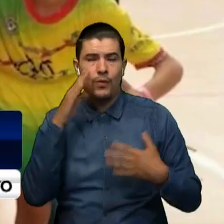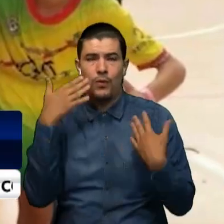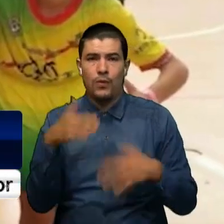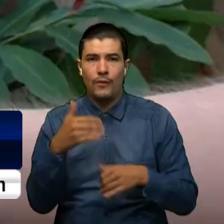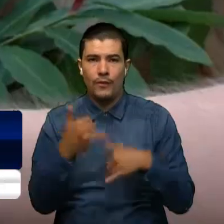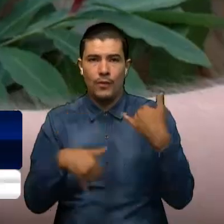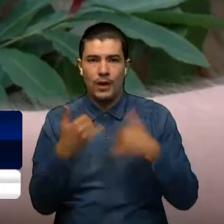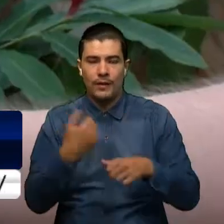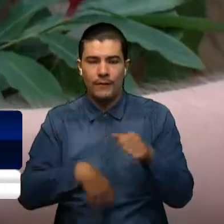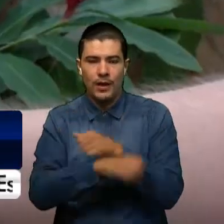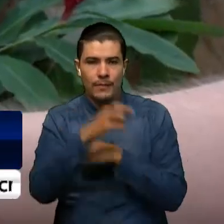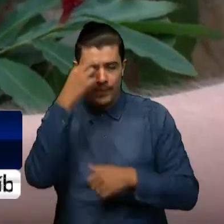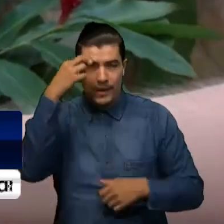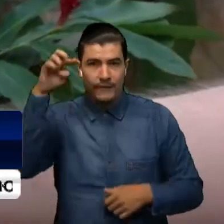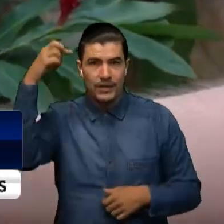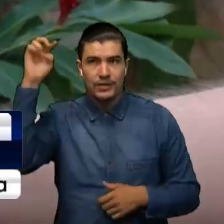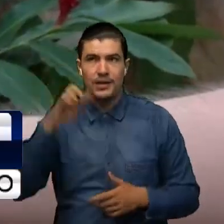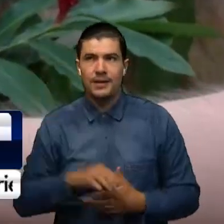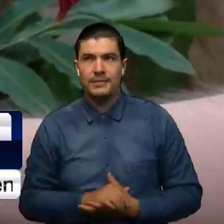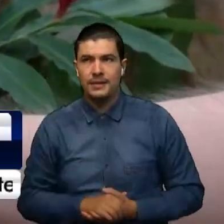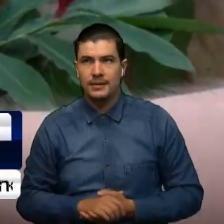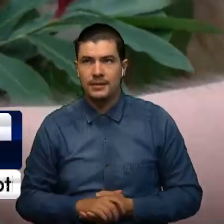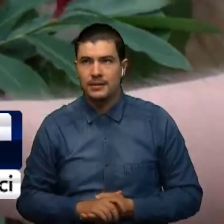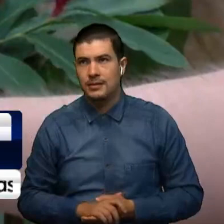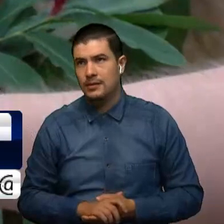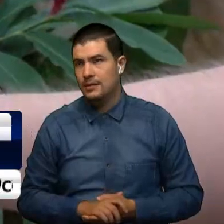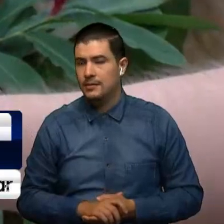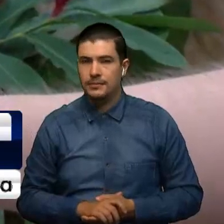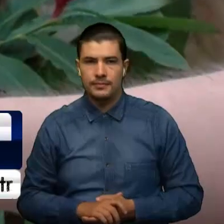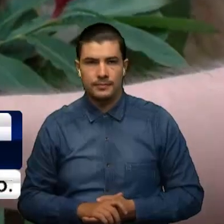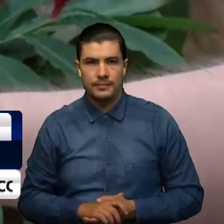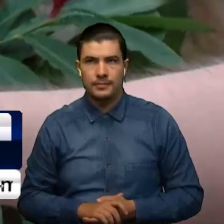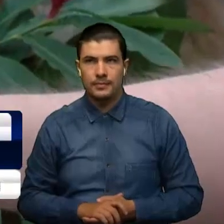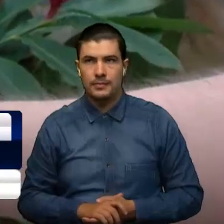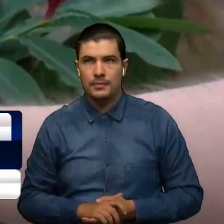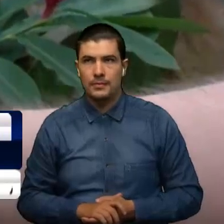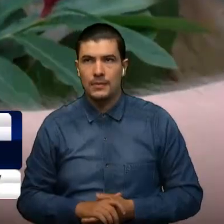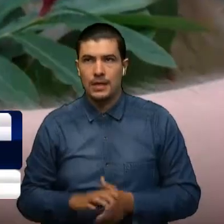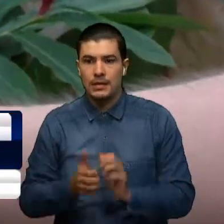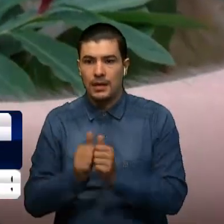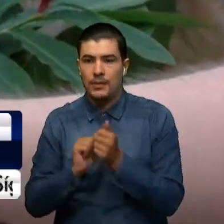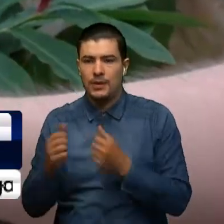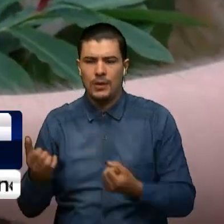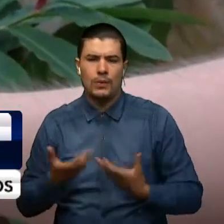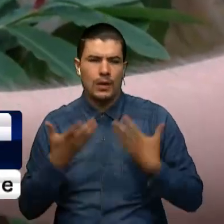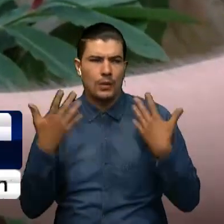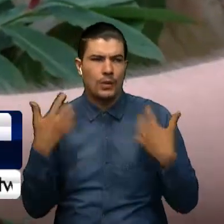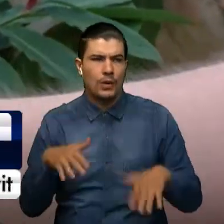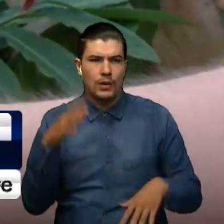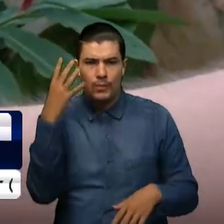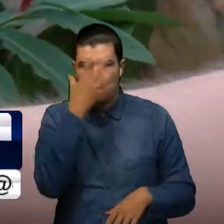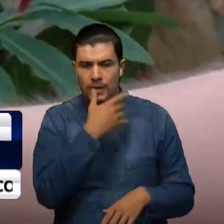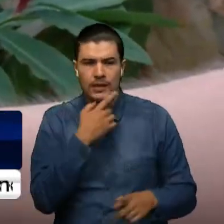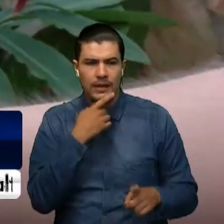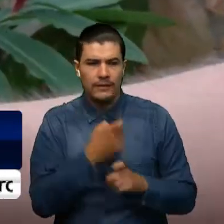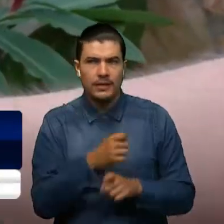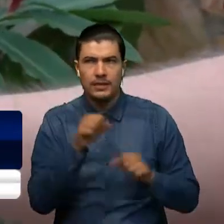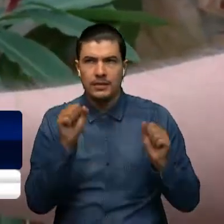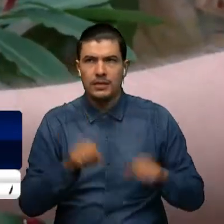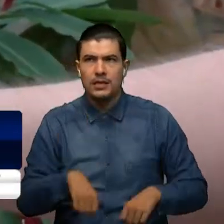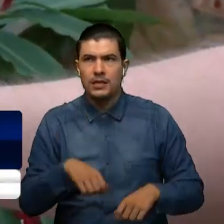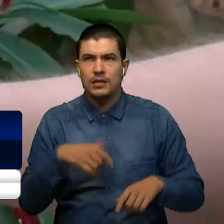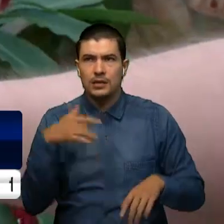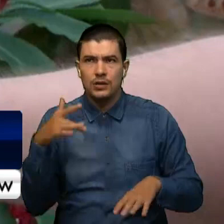quiero ser futbolista profesional no este deporte muy bonito muy duro para vivir